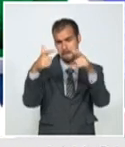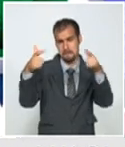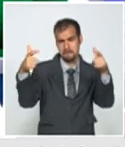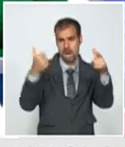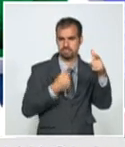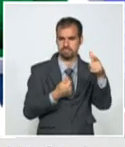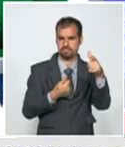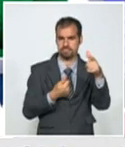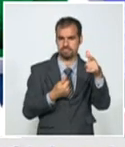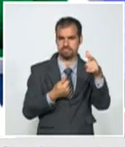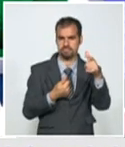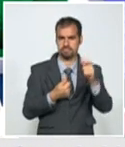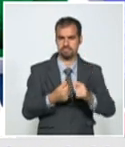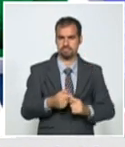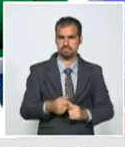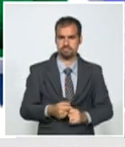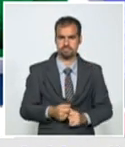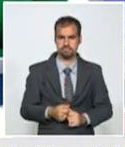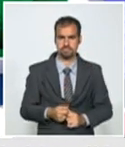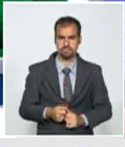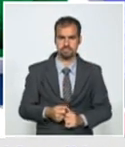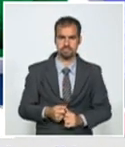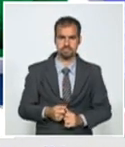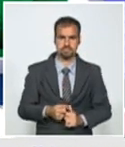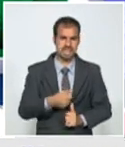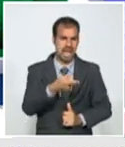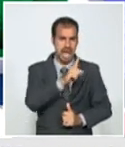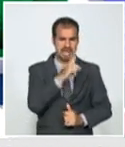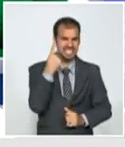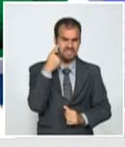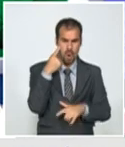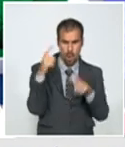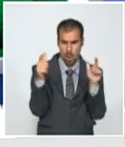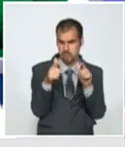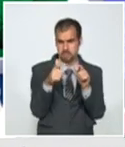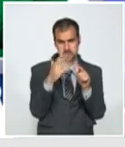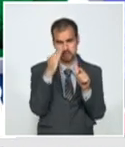sean 500.000, es que son